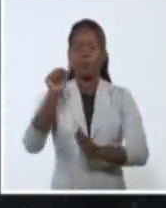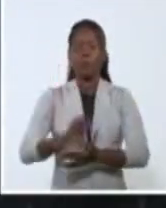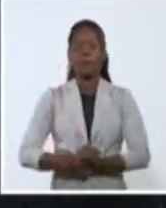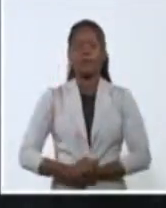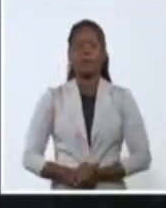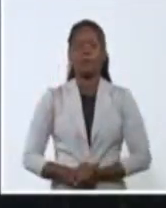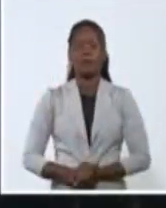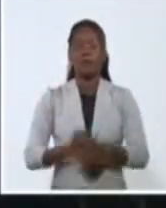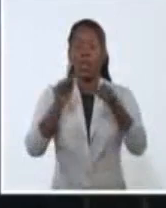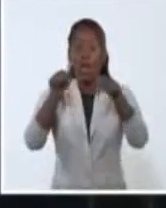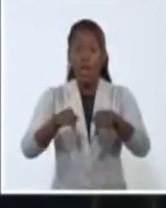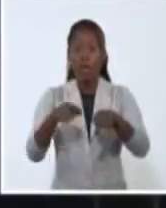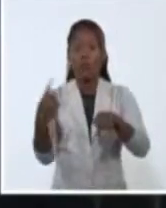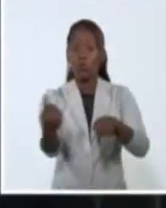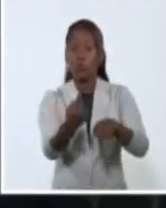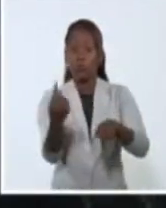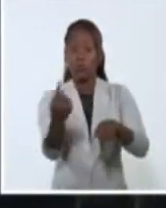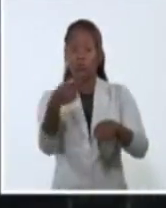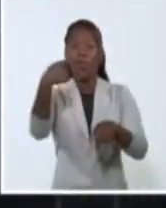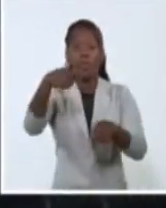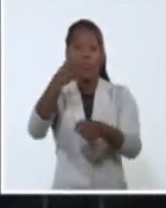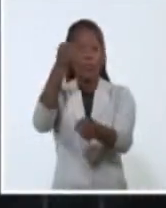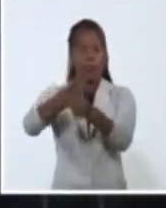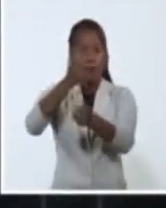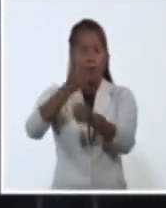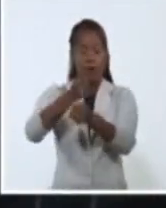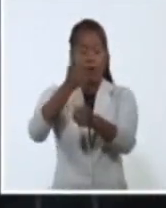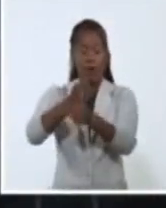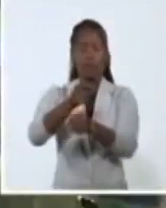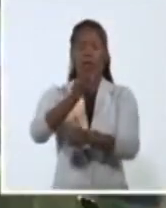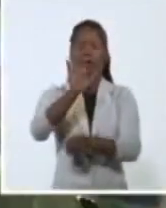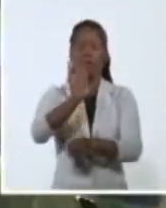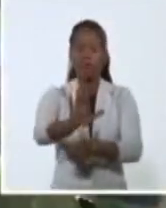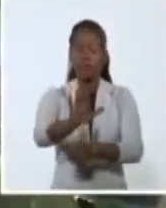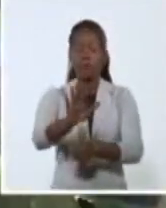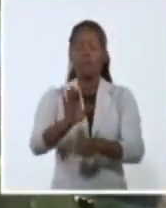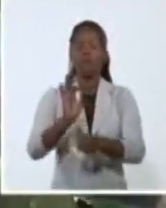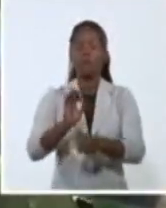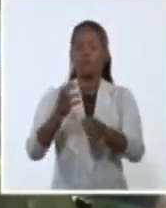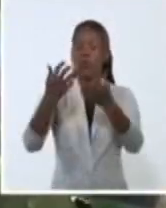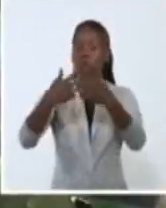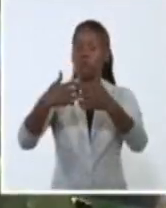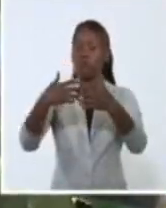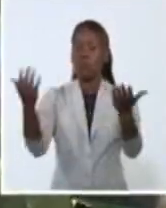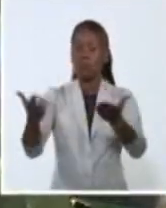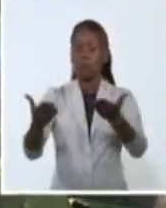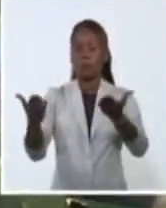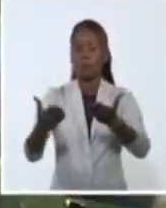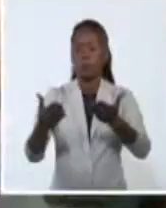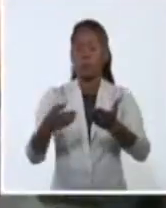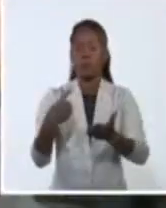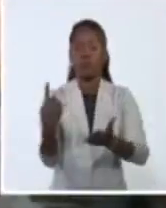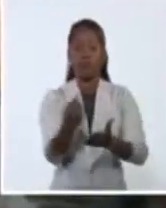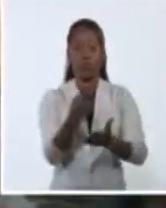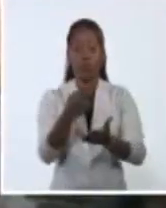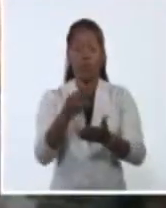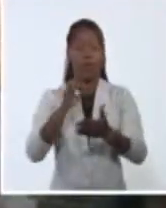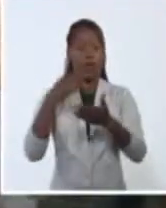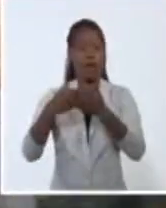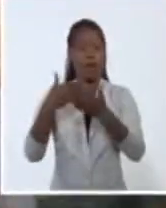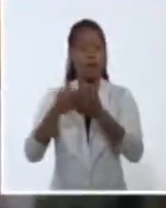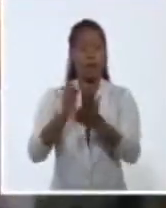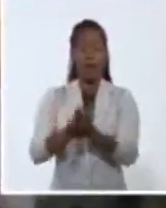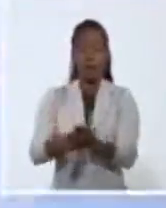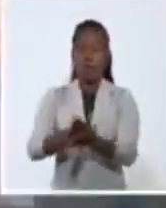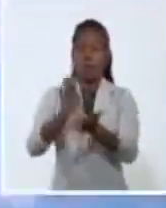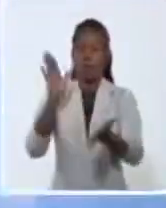vencerlas. Esto es lo que le toca a ustedes en este pedazo aquí del Central. La agroindustria asume el compromiso de fabricar más de 15.000